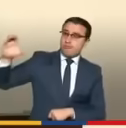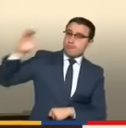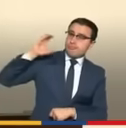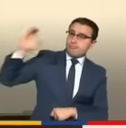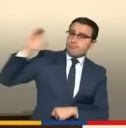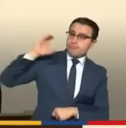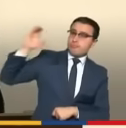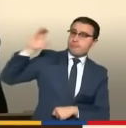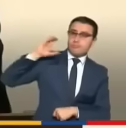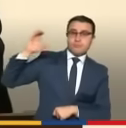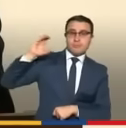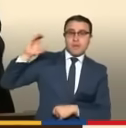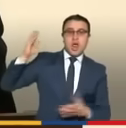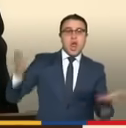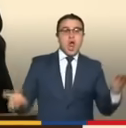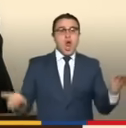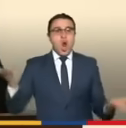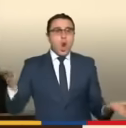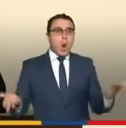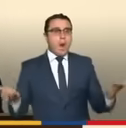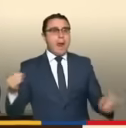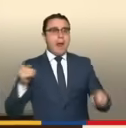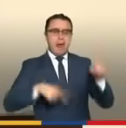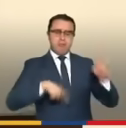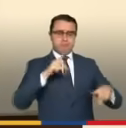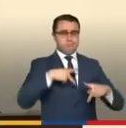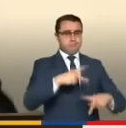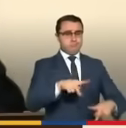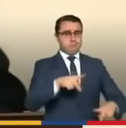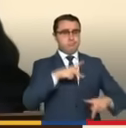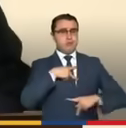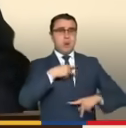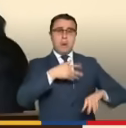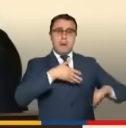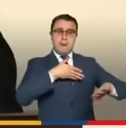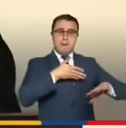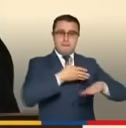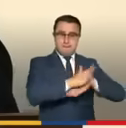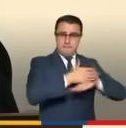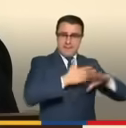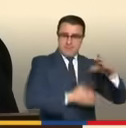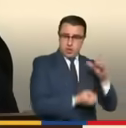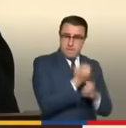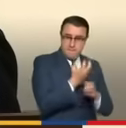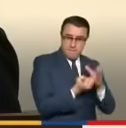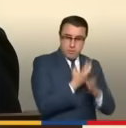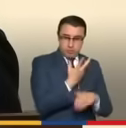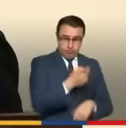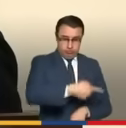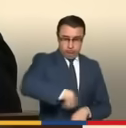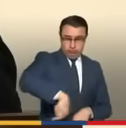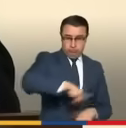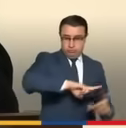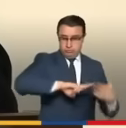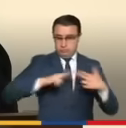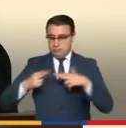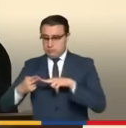respecto a la gente que tiene los dueños de los medios de producción. Que si eso